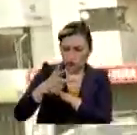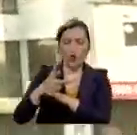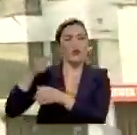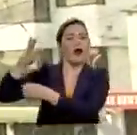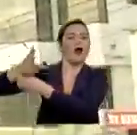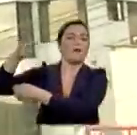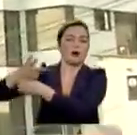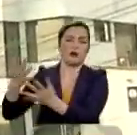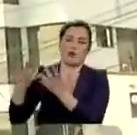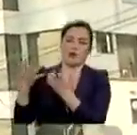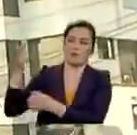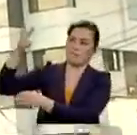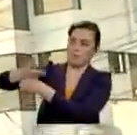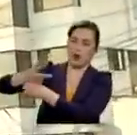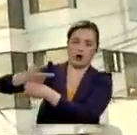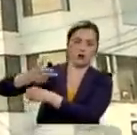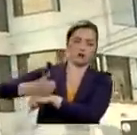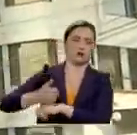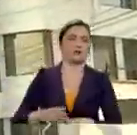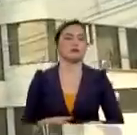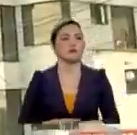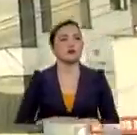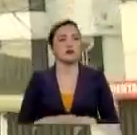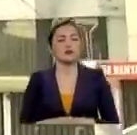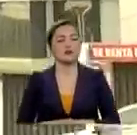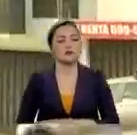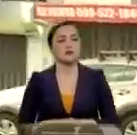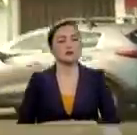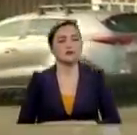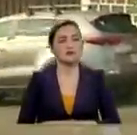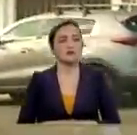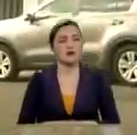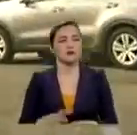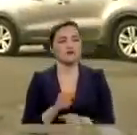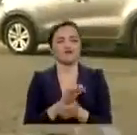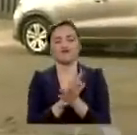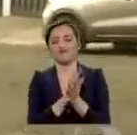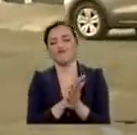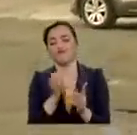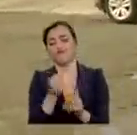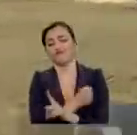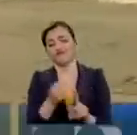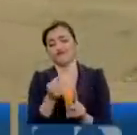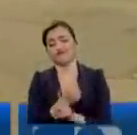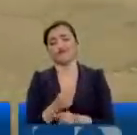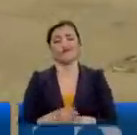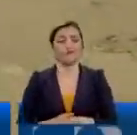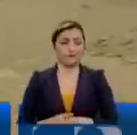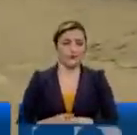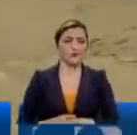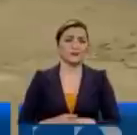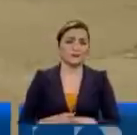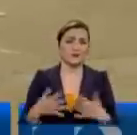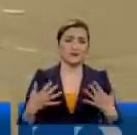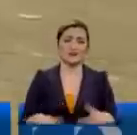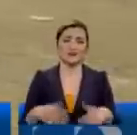Metropolitano, a la Mariana de Jesús y hasta la Díaz de la Madrid. La inseguridad es terrible acá, la violencia con la que llegan los